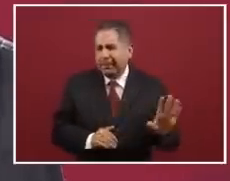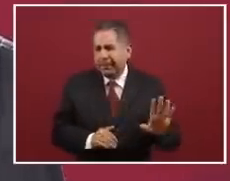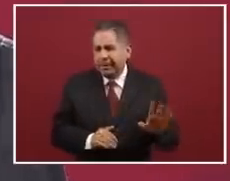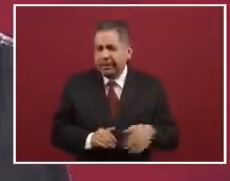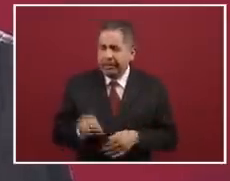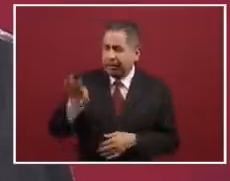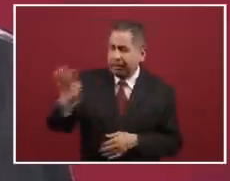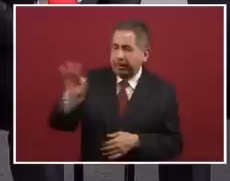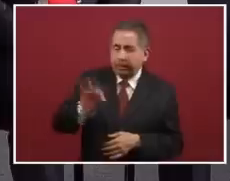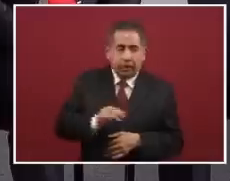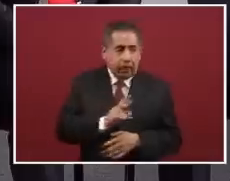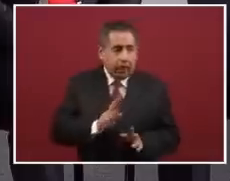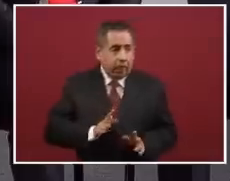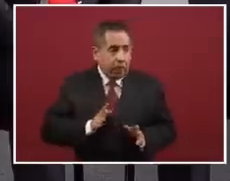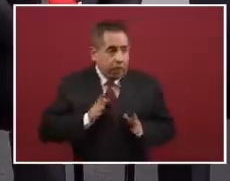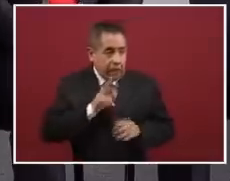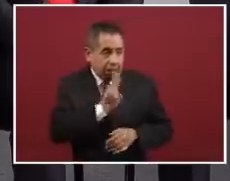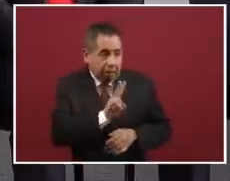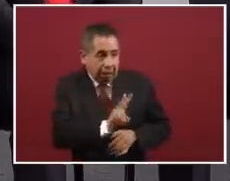cucar